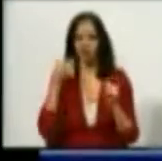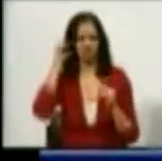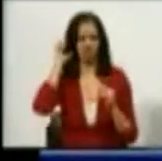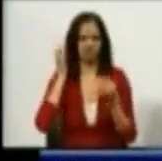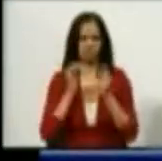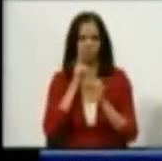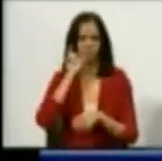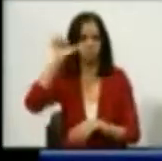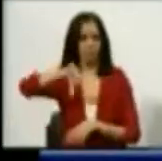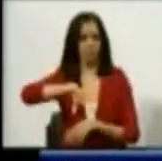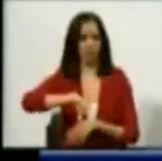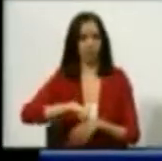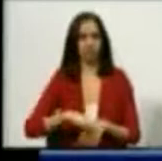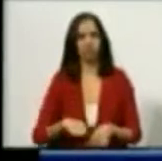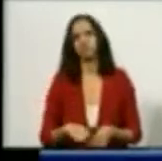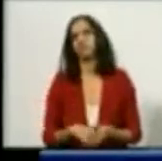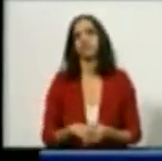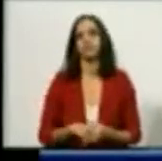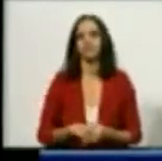interpretación